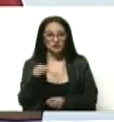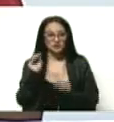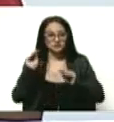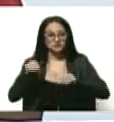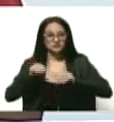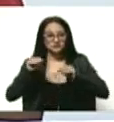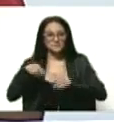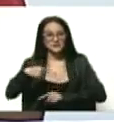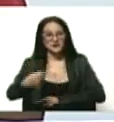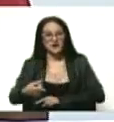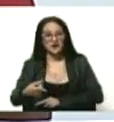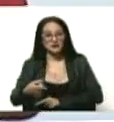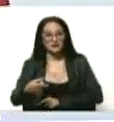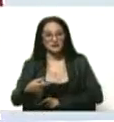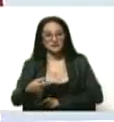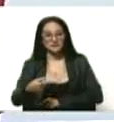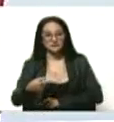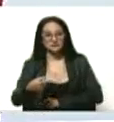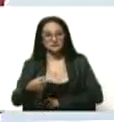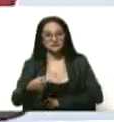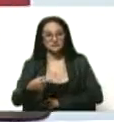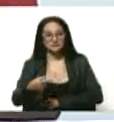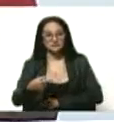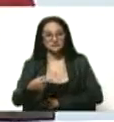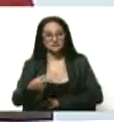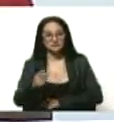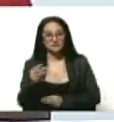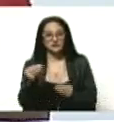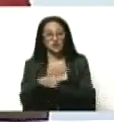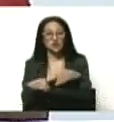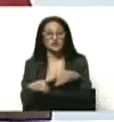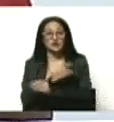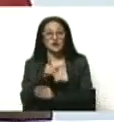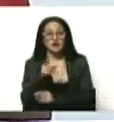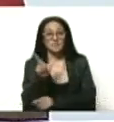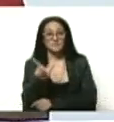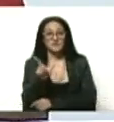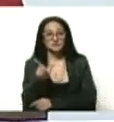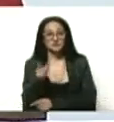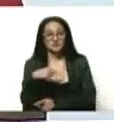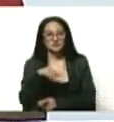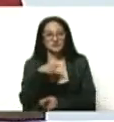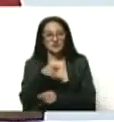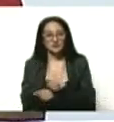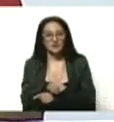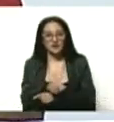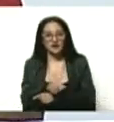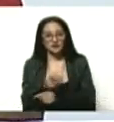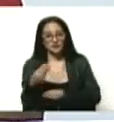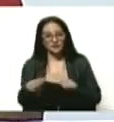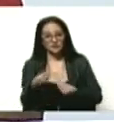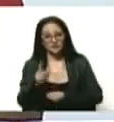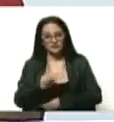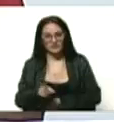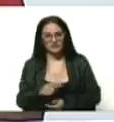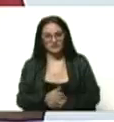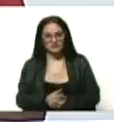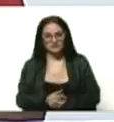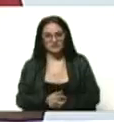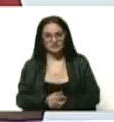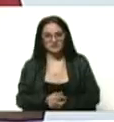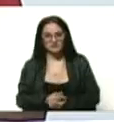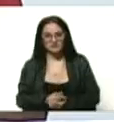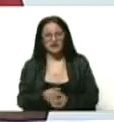alguien que deje la posición contraria al PSUV, estamos obligados como militantes a hacerlo. Y esta